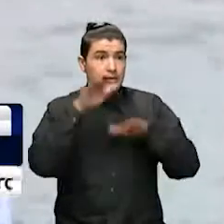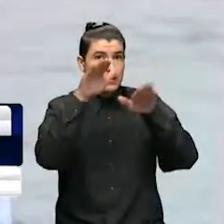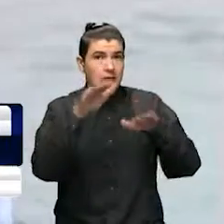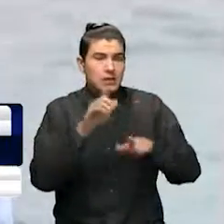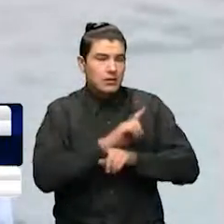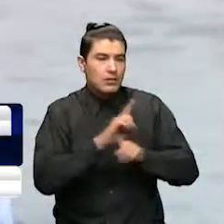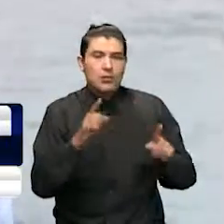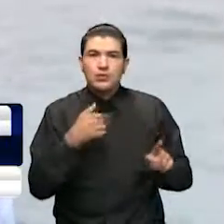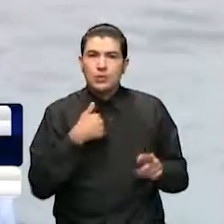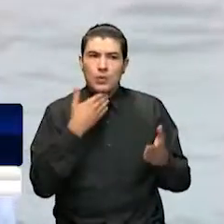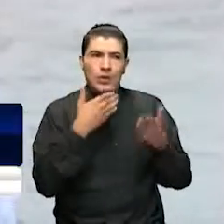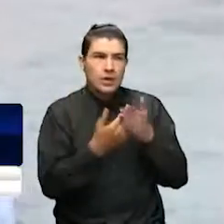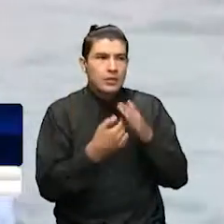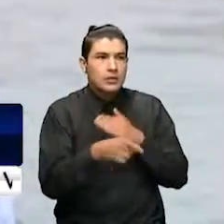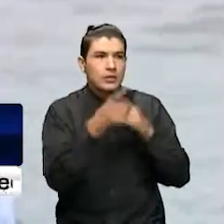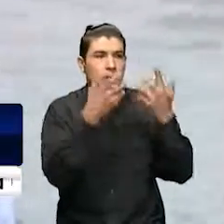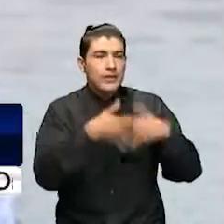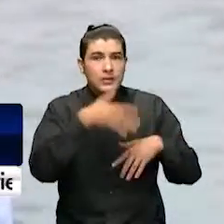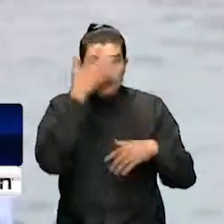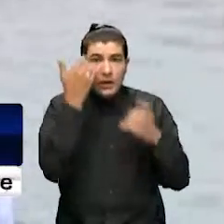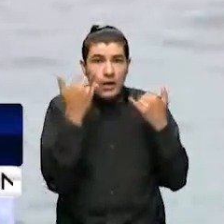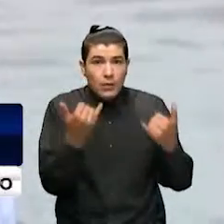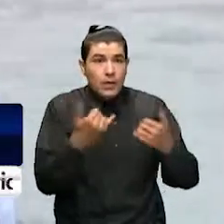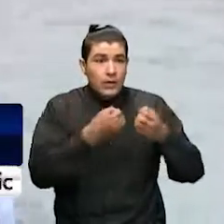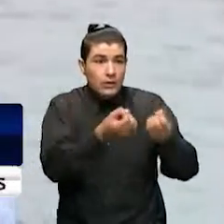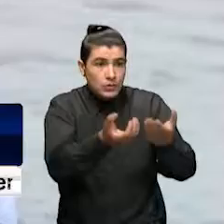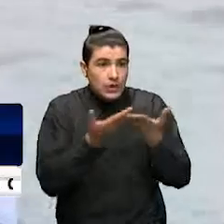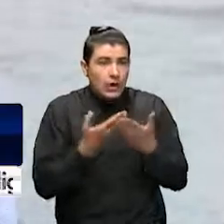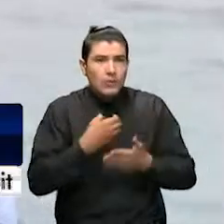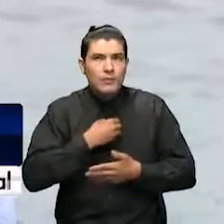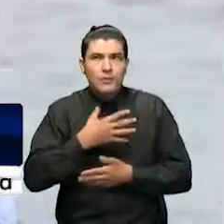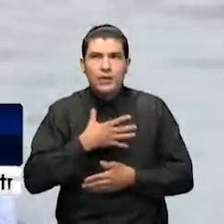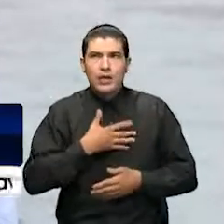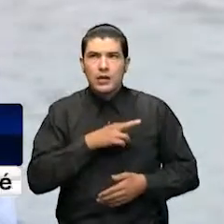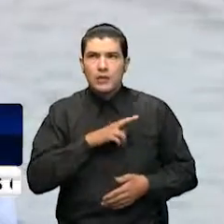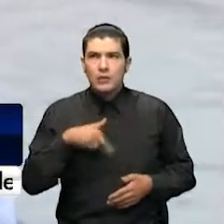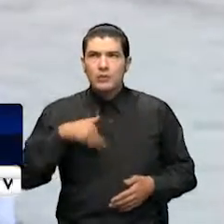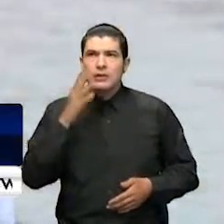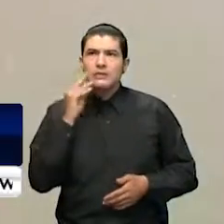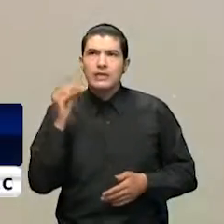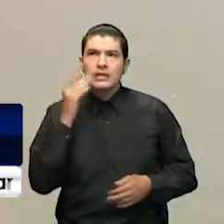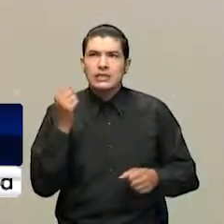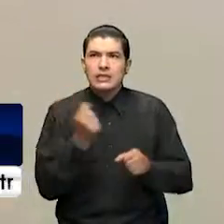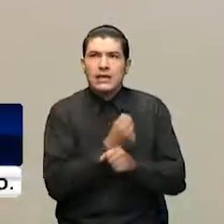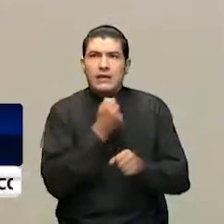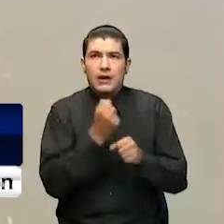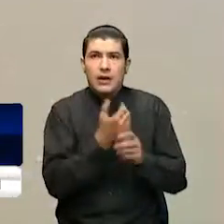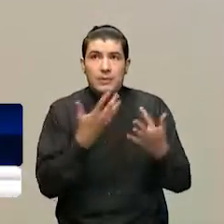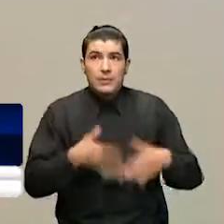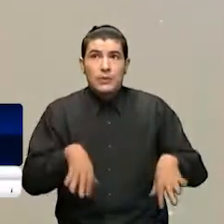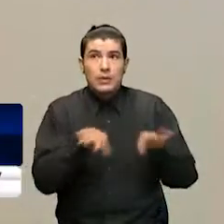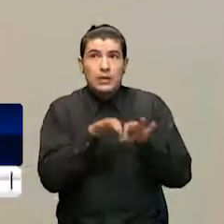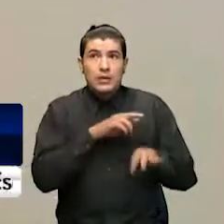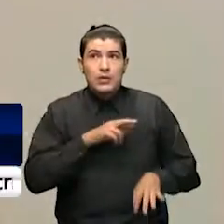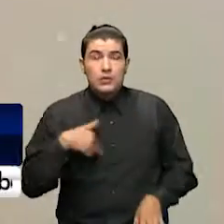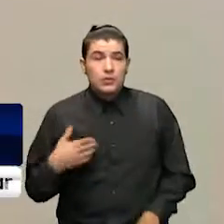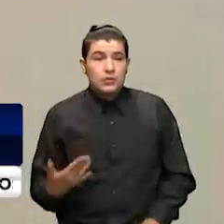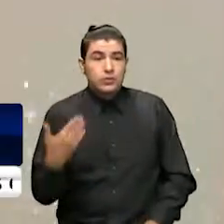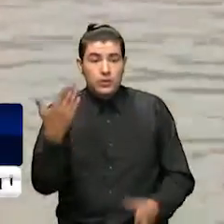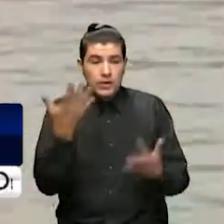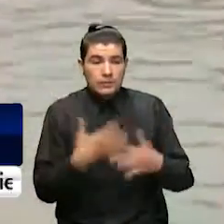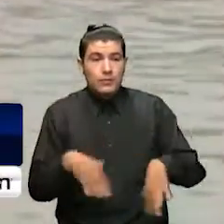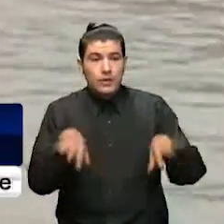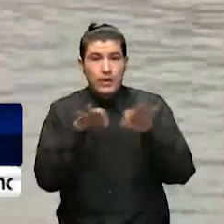ese puntico, porque es que nos abrió un portón grande, que eso es una experiencia laboral, que eso nos sirve mucho. Una cosa está clara